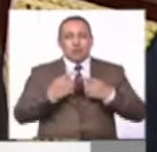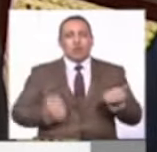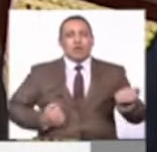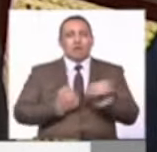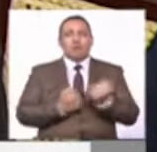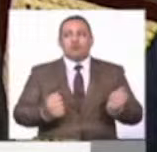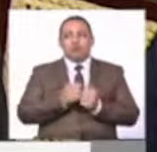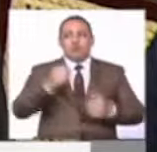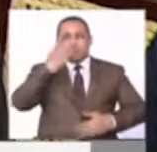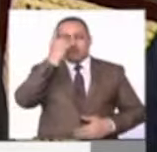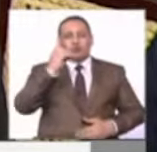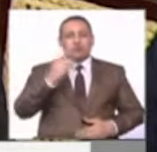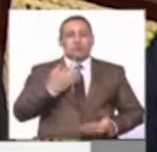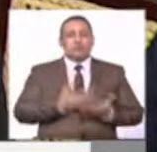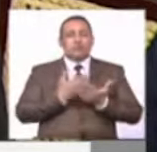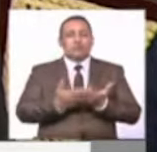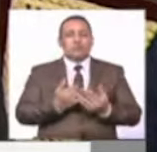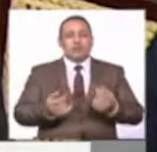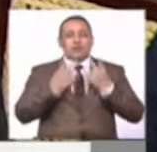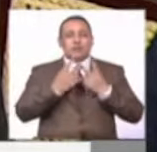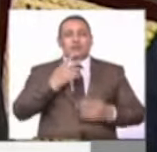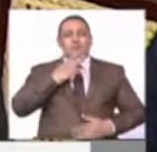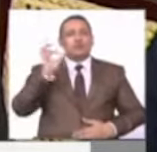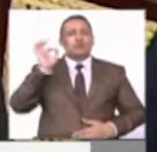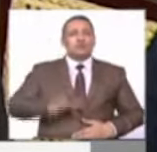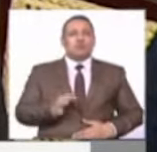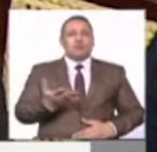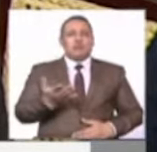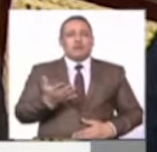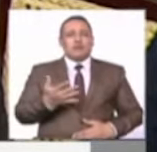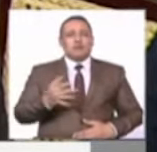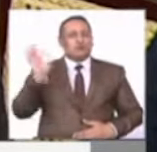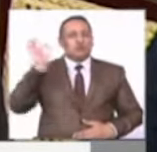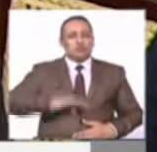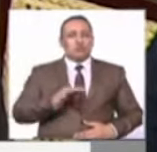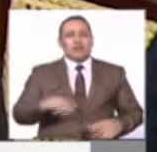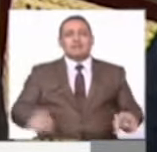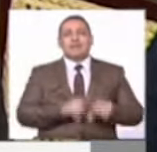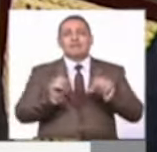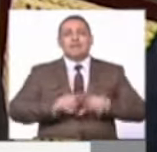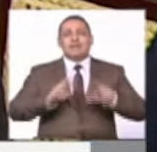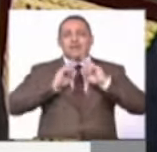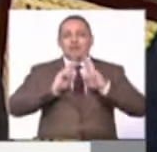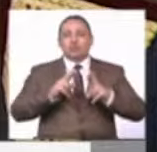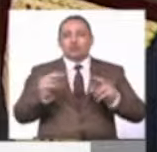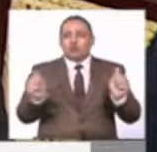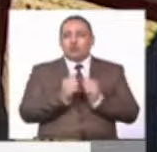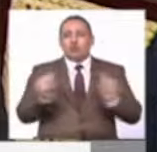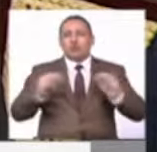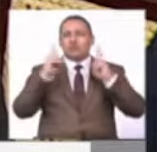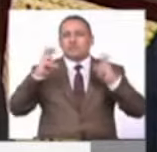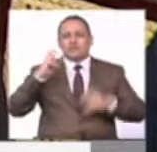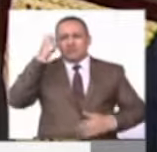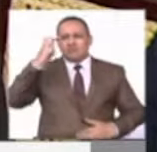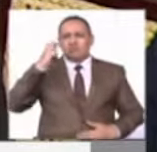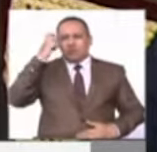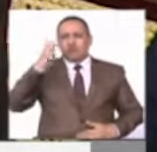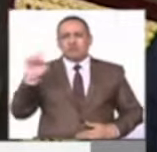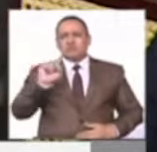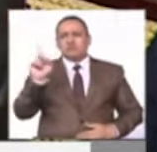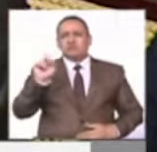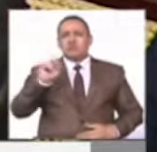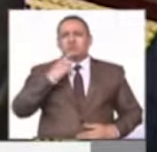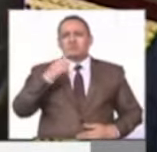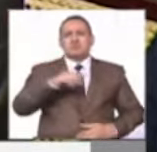de la decisión adoptada pero jamás jamás respondiendo a criterios políticos ni a ningún